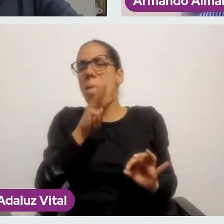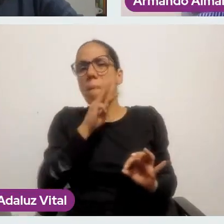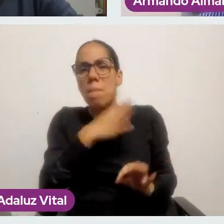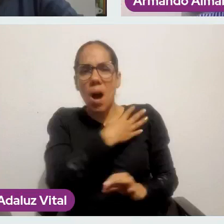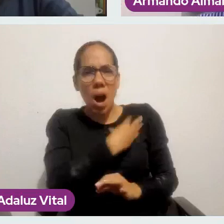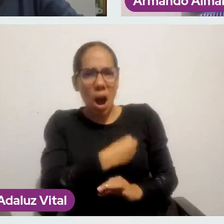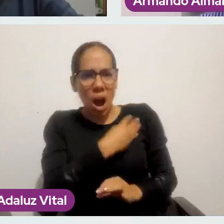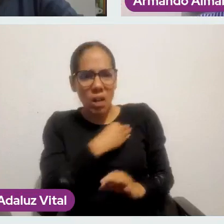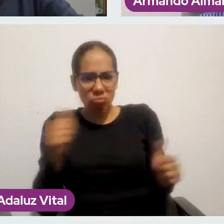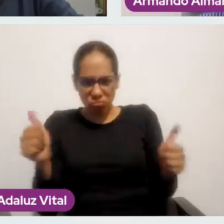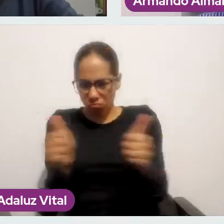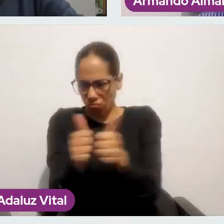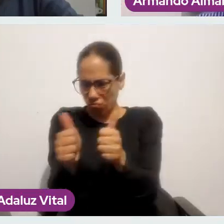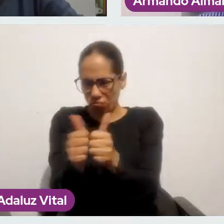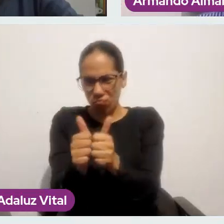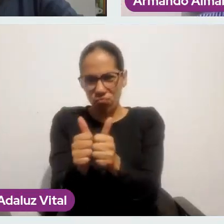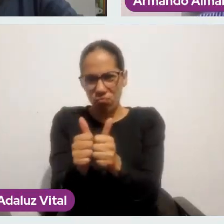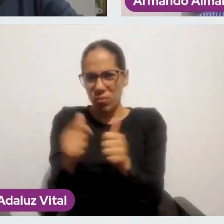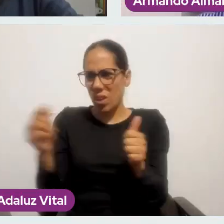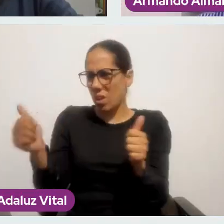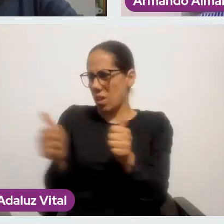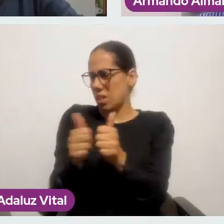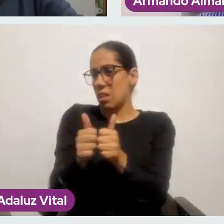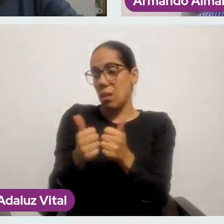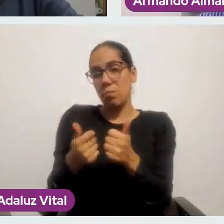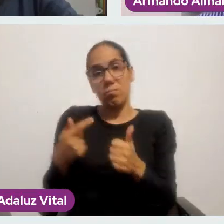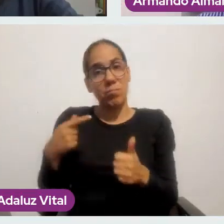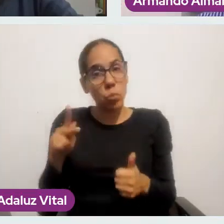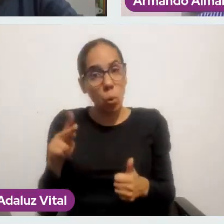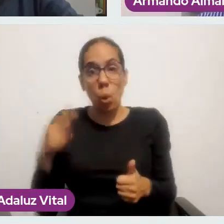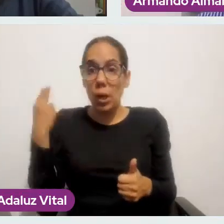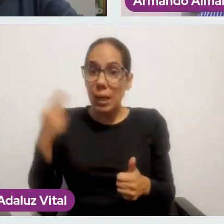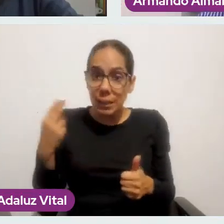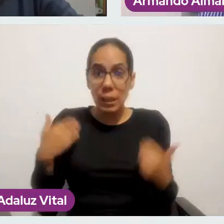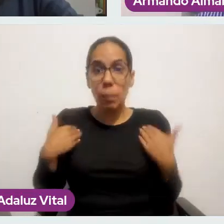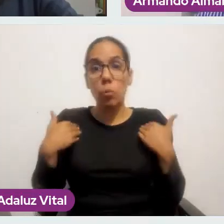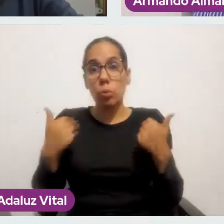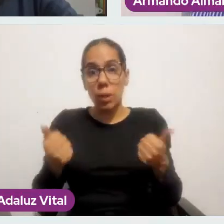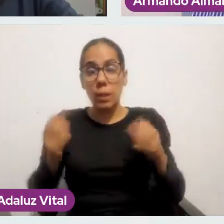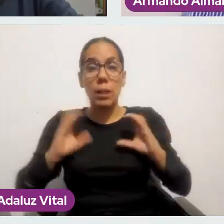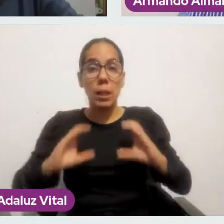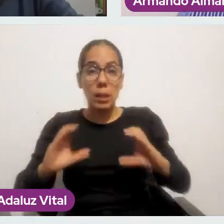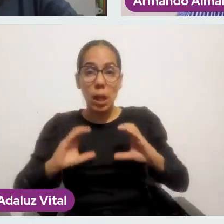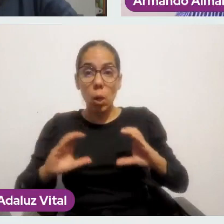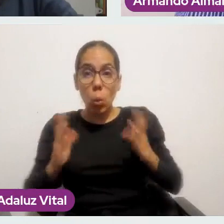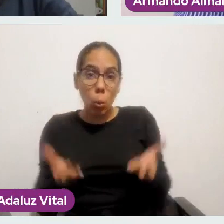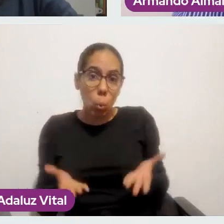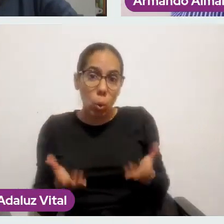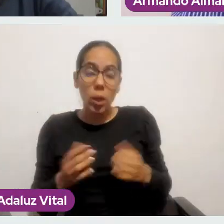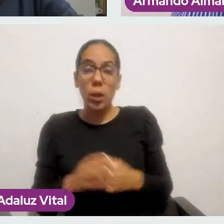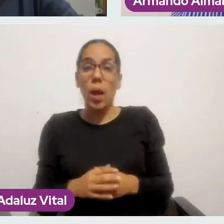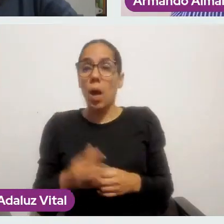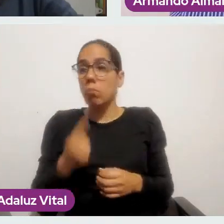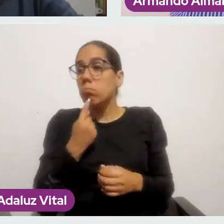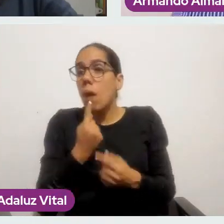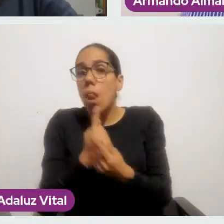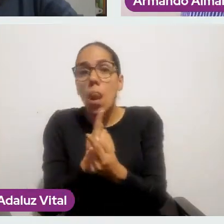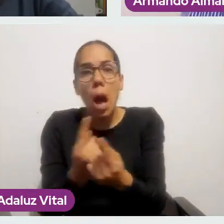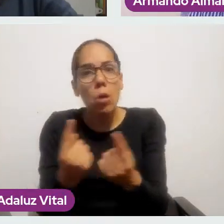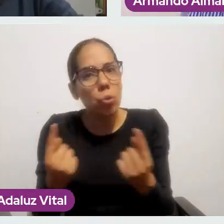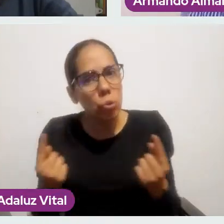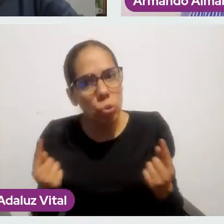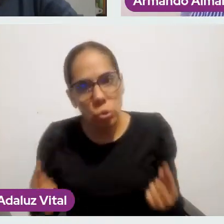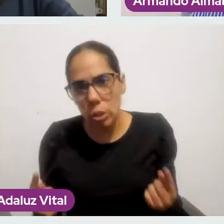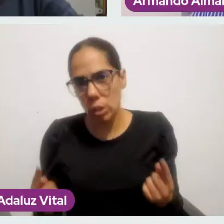Pero si al niño no se le toma en cuenta, no se le satisface, sino al contrario, es algo que